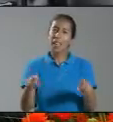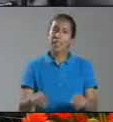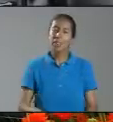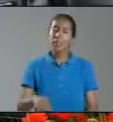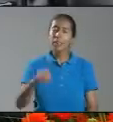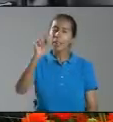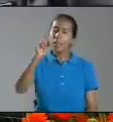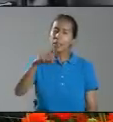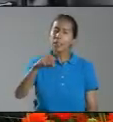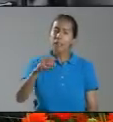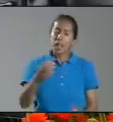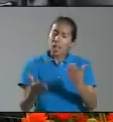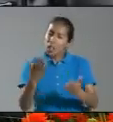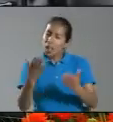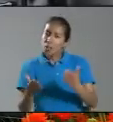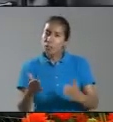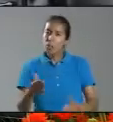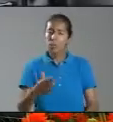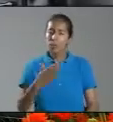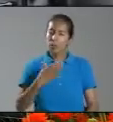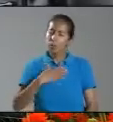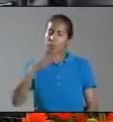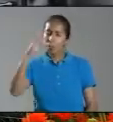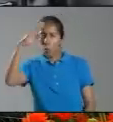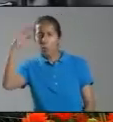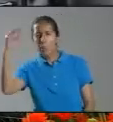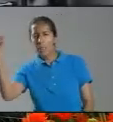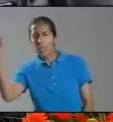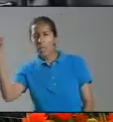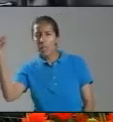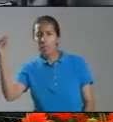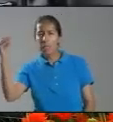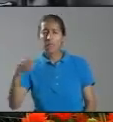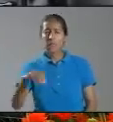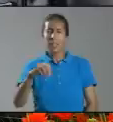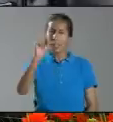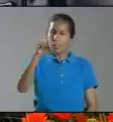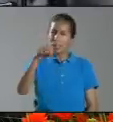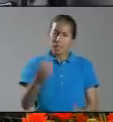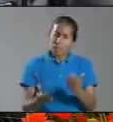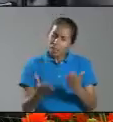Si acaso se me escapa,